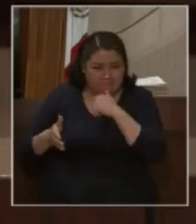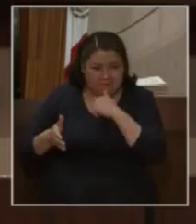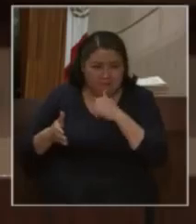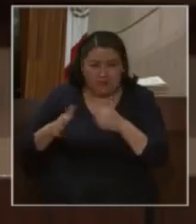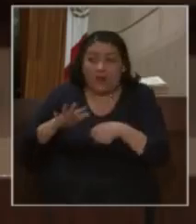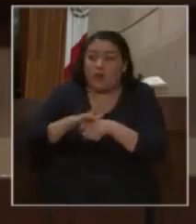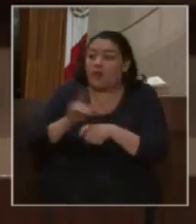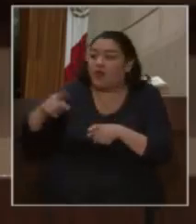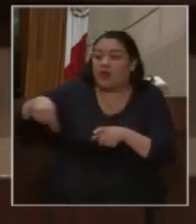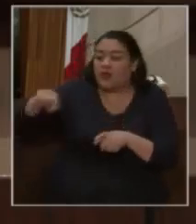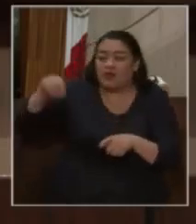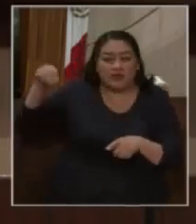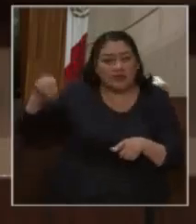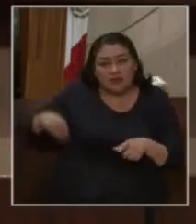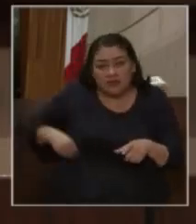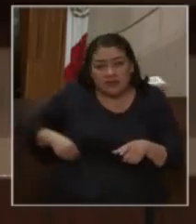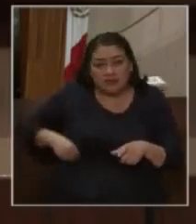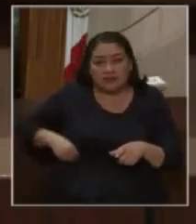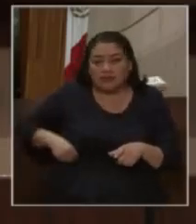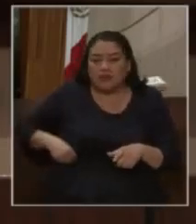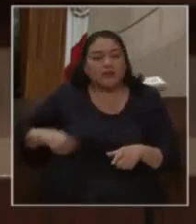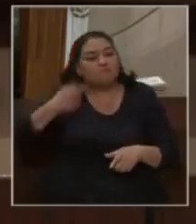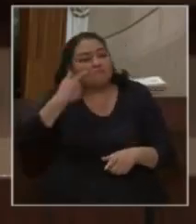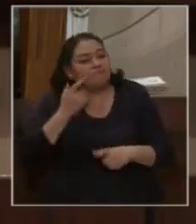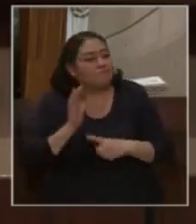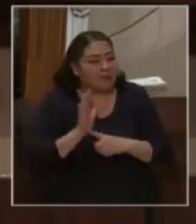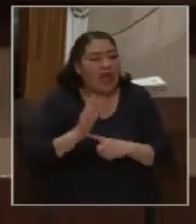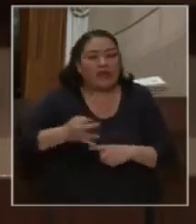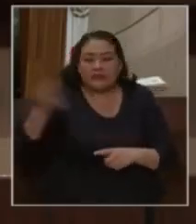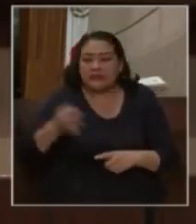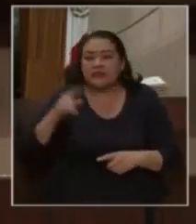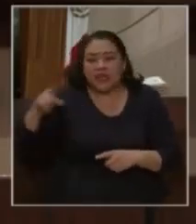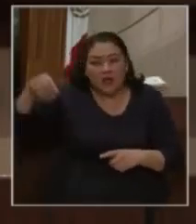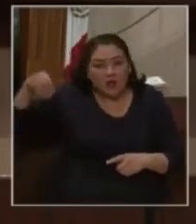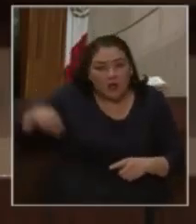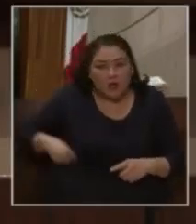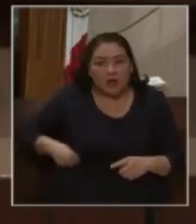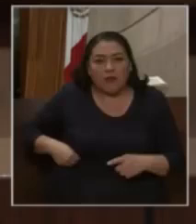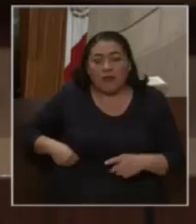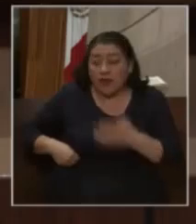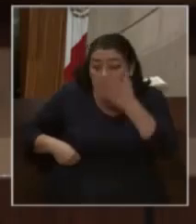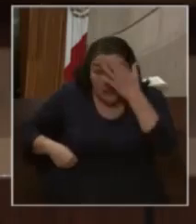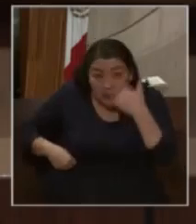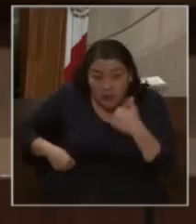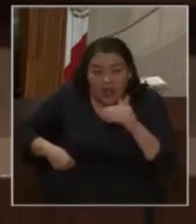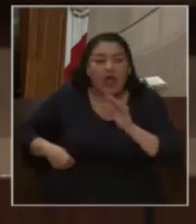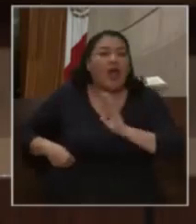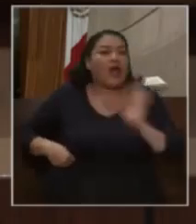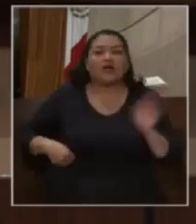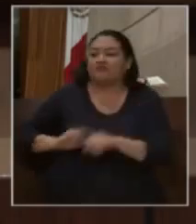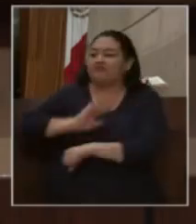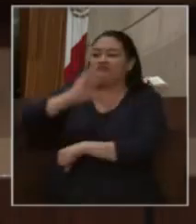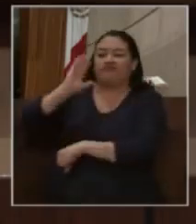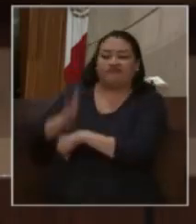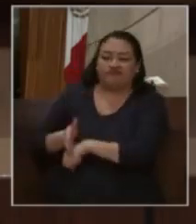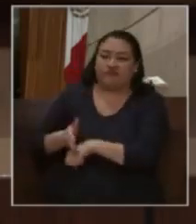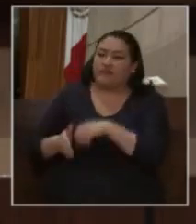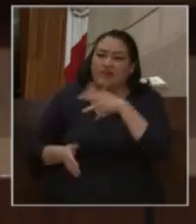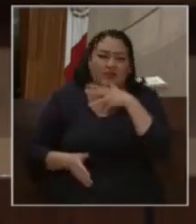cuando no exista prueba que demuestre fehacientemente su responsabilidad.